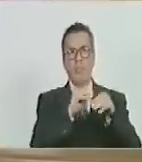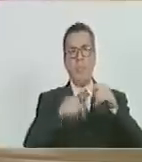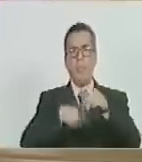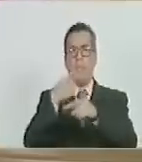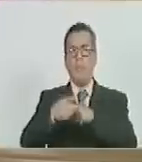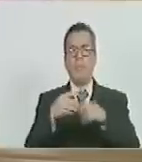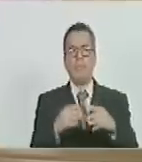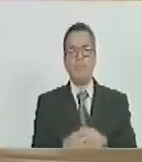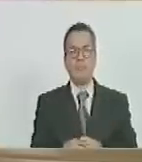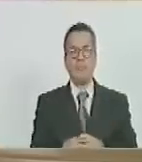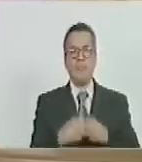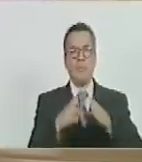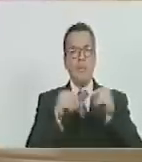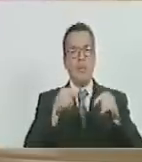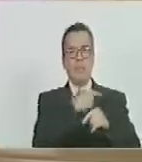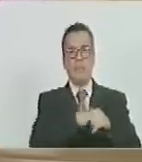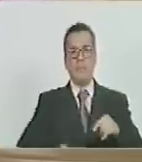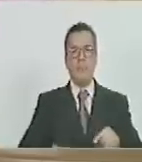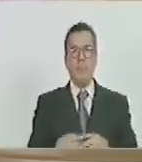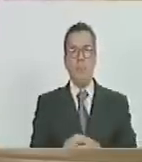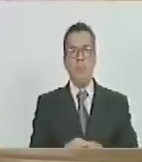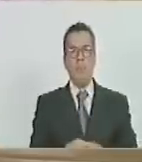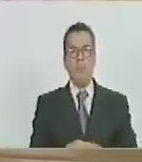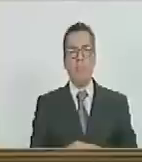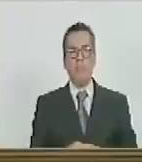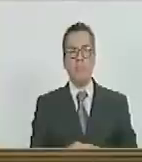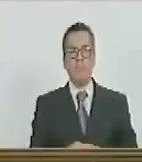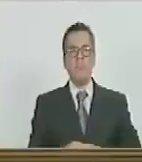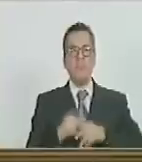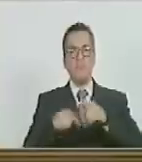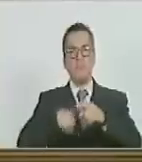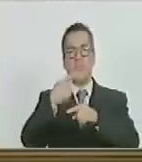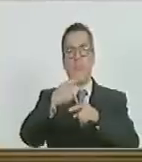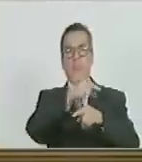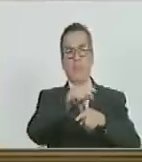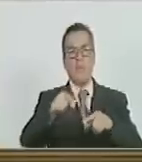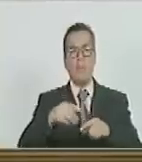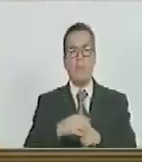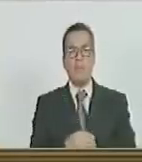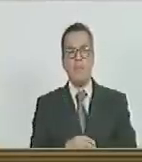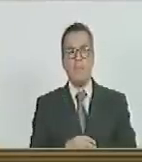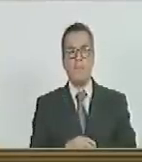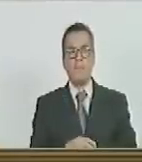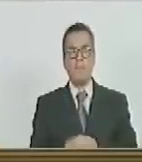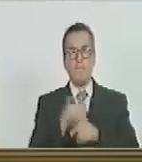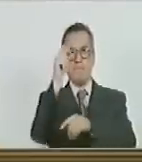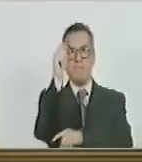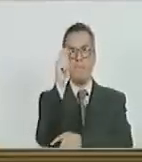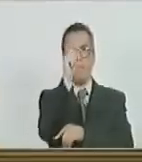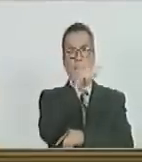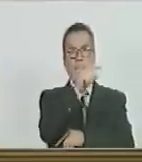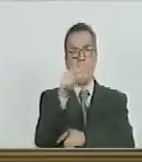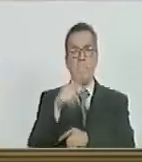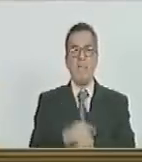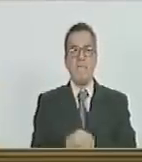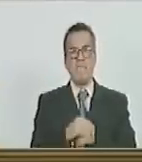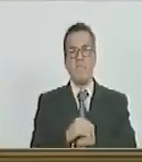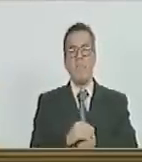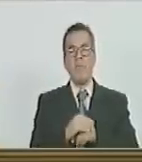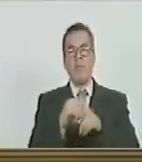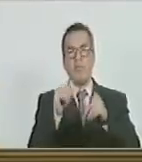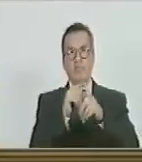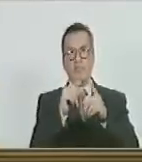próxima sesión. Es todo, ciudadano presidente. En consideración, las diputadas y diputados que estén a